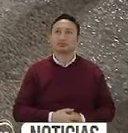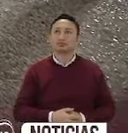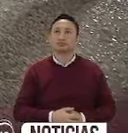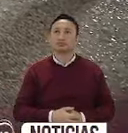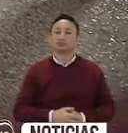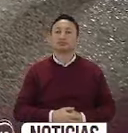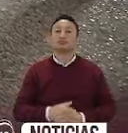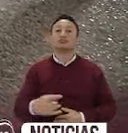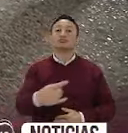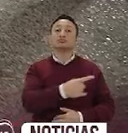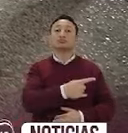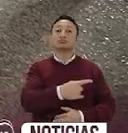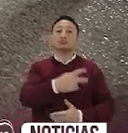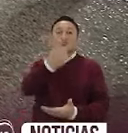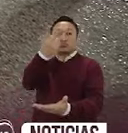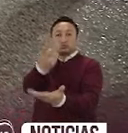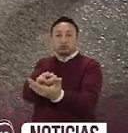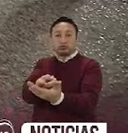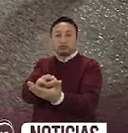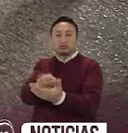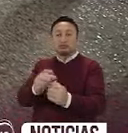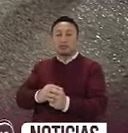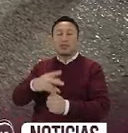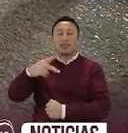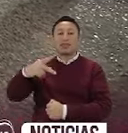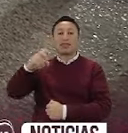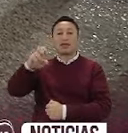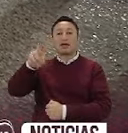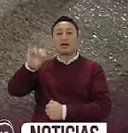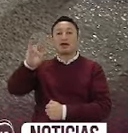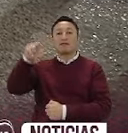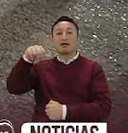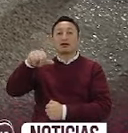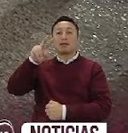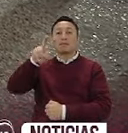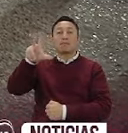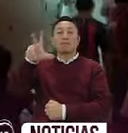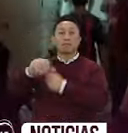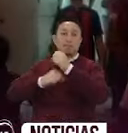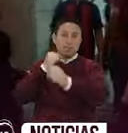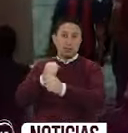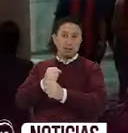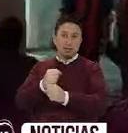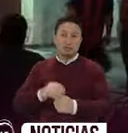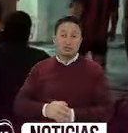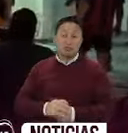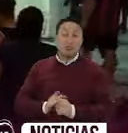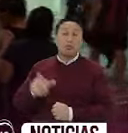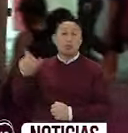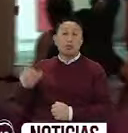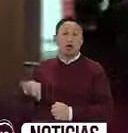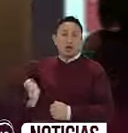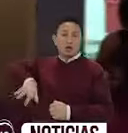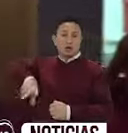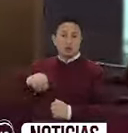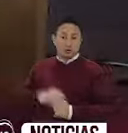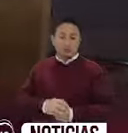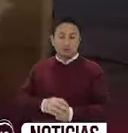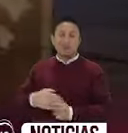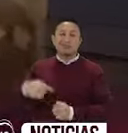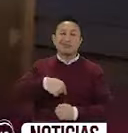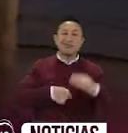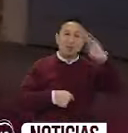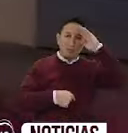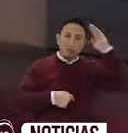Tendido sobre la calzada quedó el cuerpo de Kevin Steven Barros, de 23 años, presunto delincuente que fue abatido